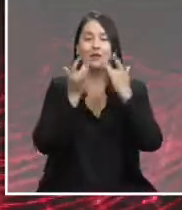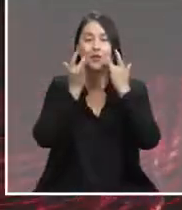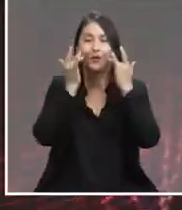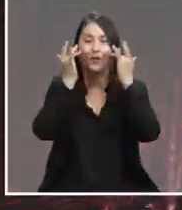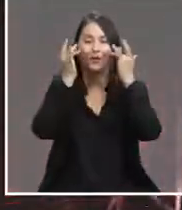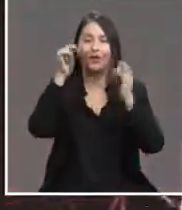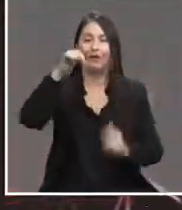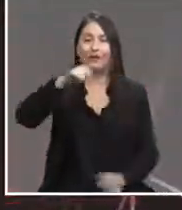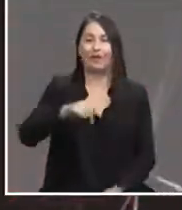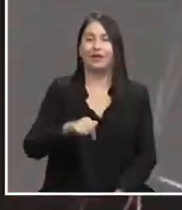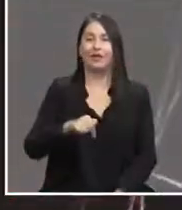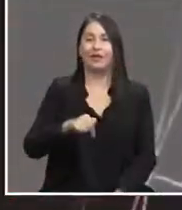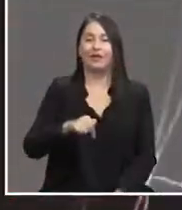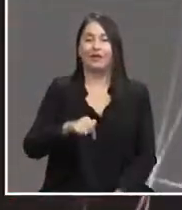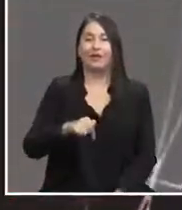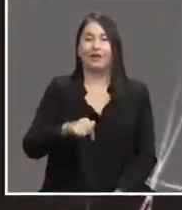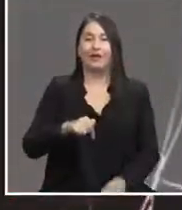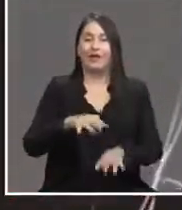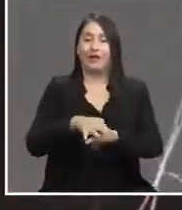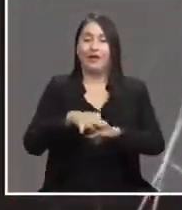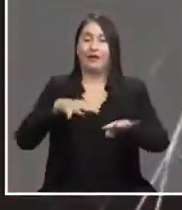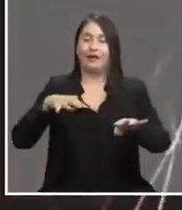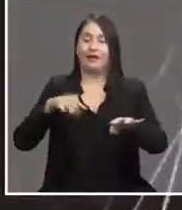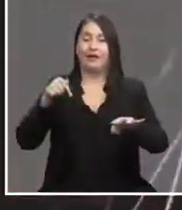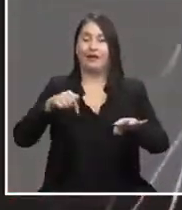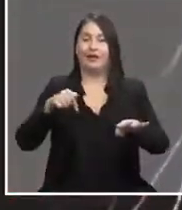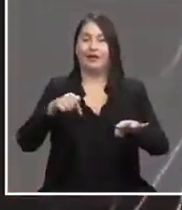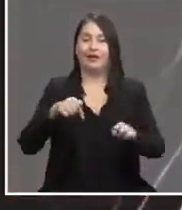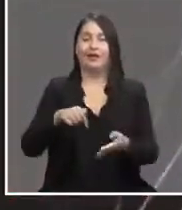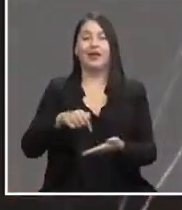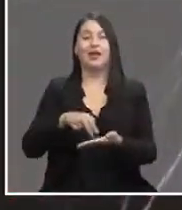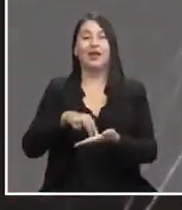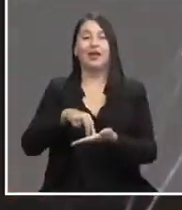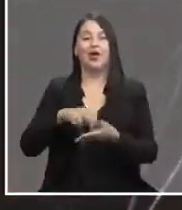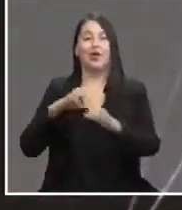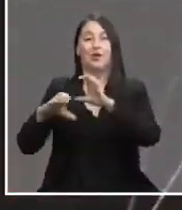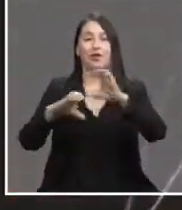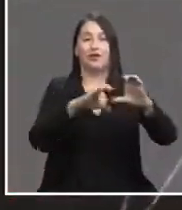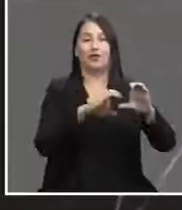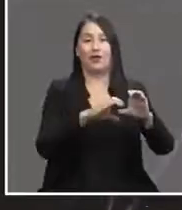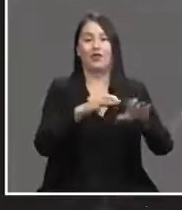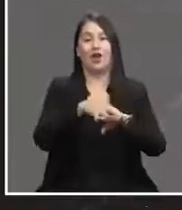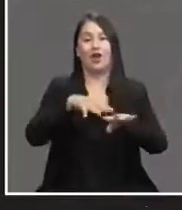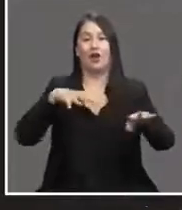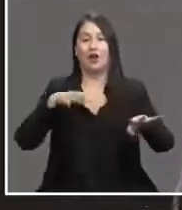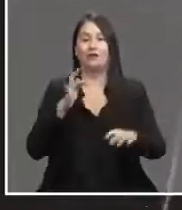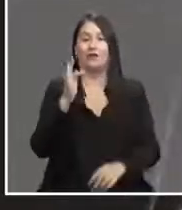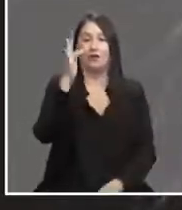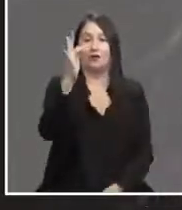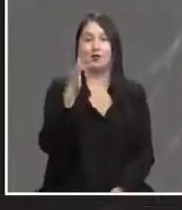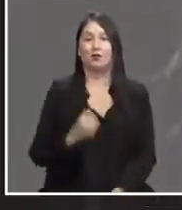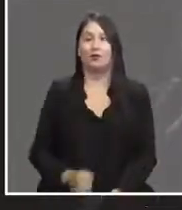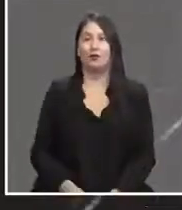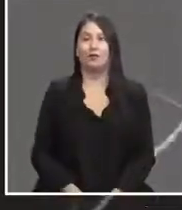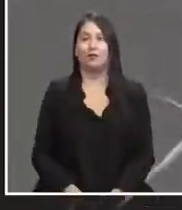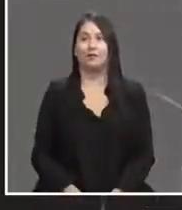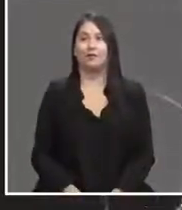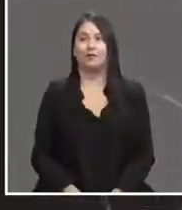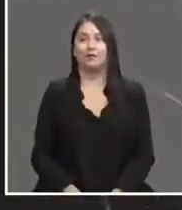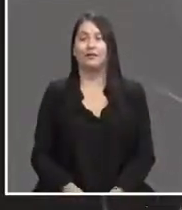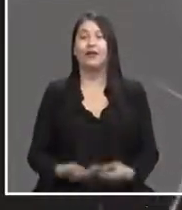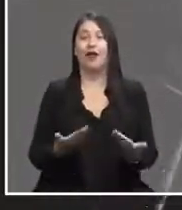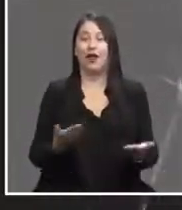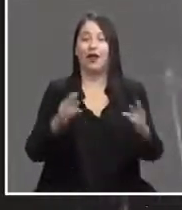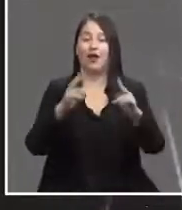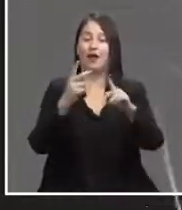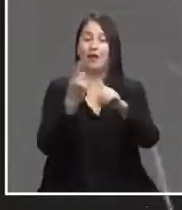aquí en los estudios desde donde estamos comunicándonos con ustedes desde el Congreso Futuro. Y vamos a hablar ahora de un tema que